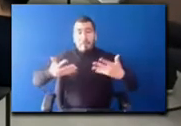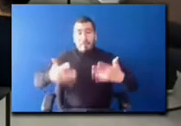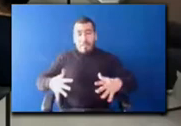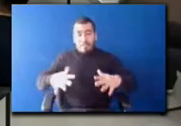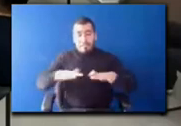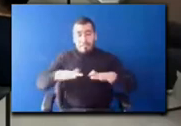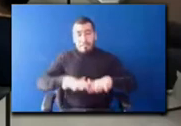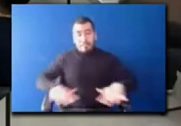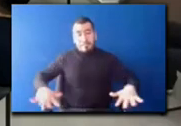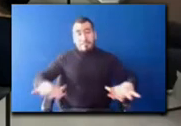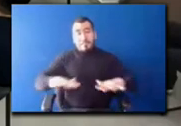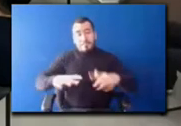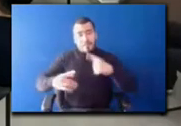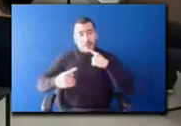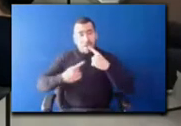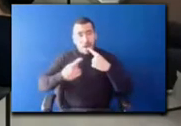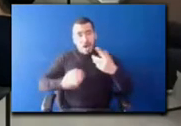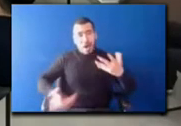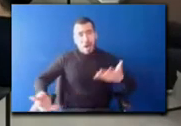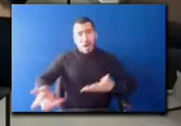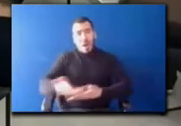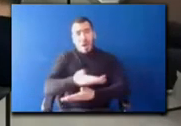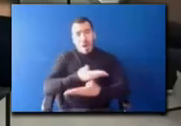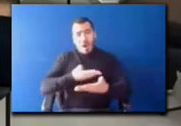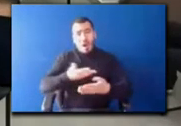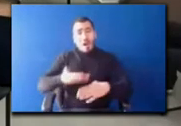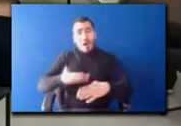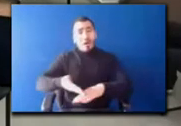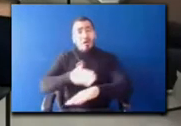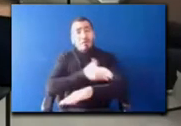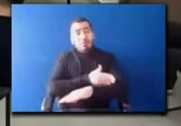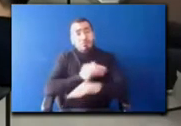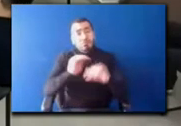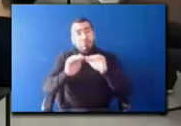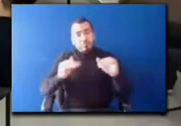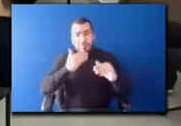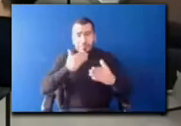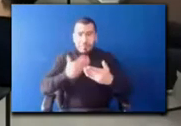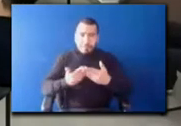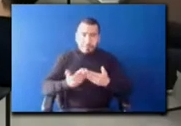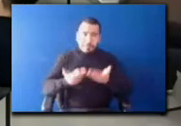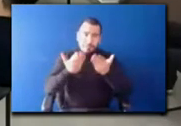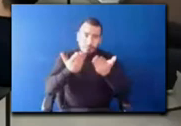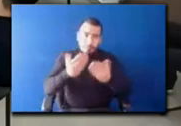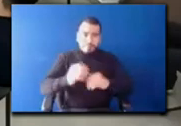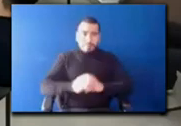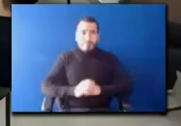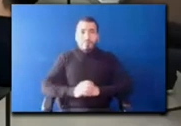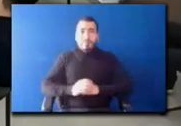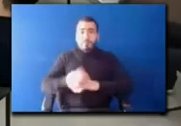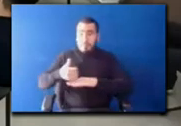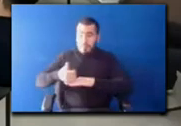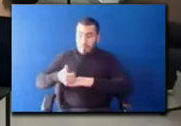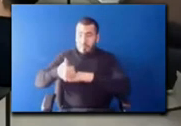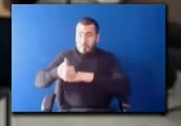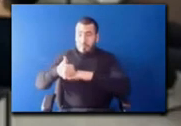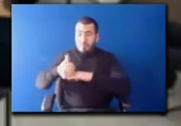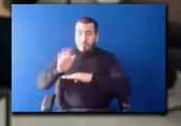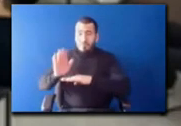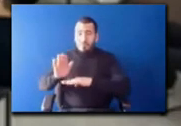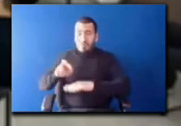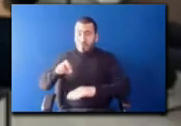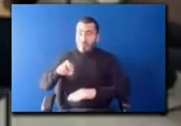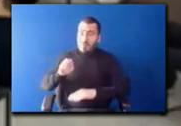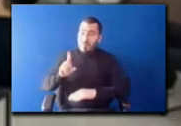este espacio de diálogo, no sin antes agradecerle a usted, a nuestro rector del Politécnico Gran Colombiano,